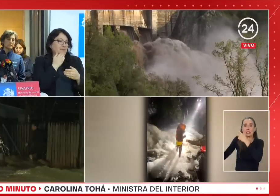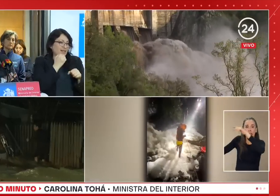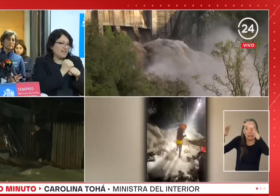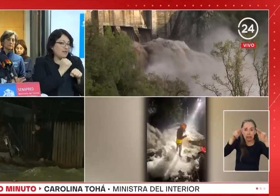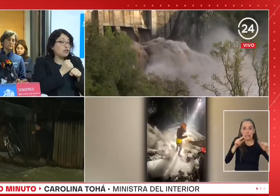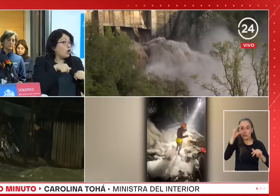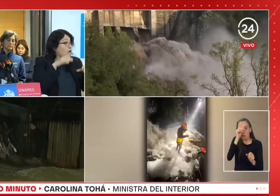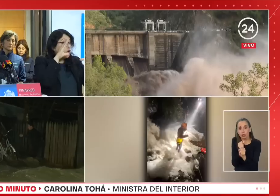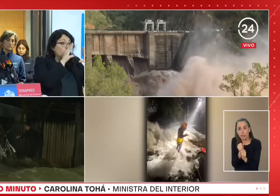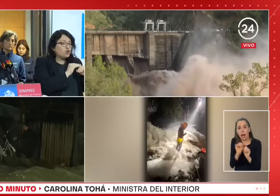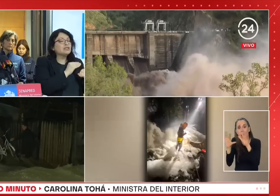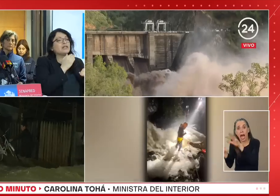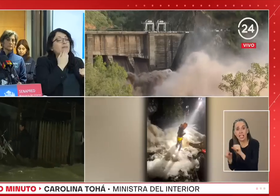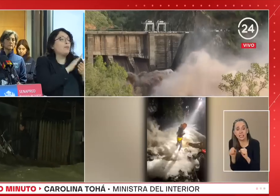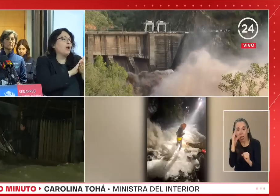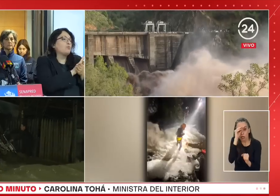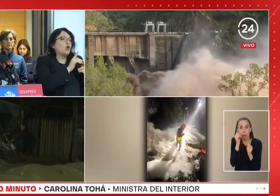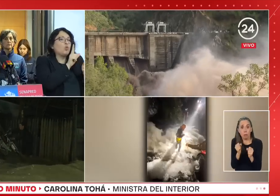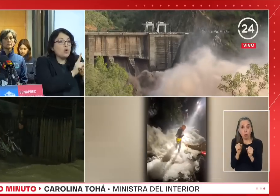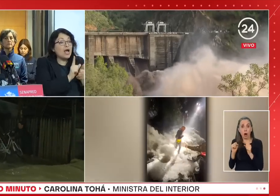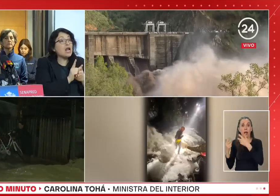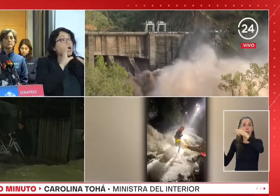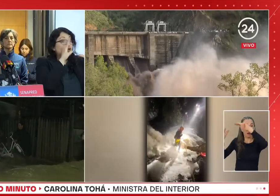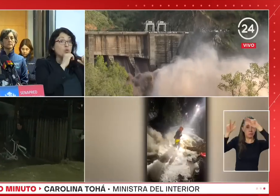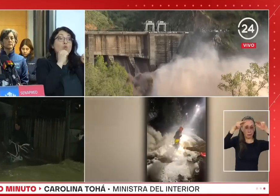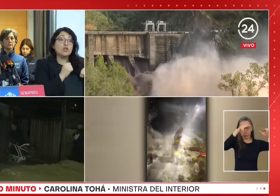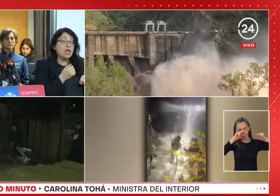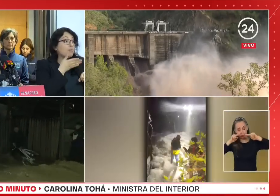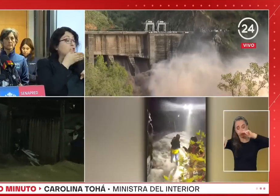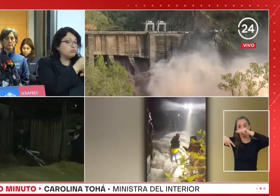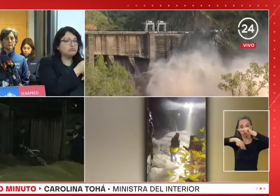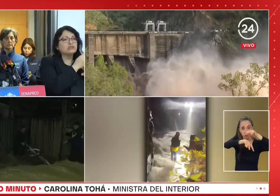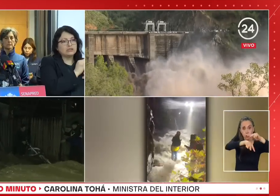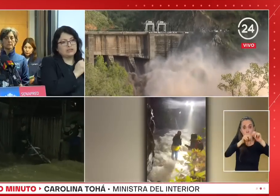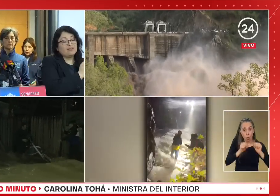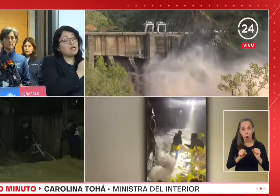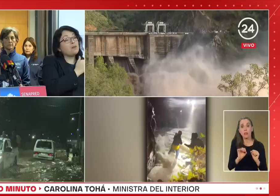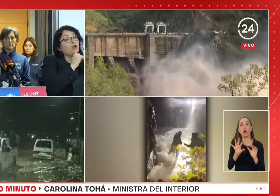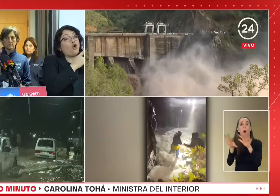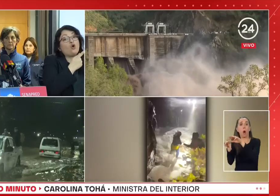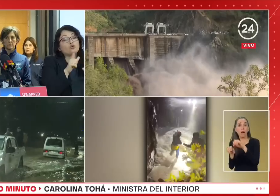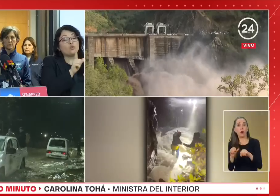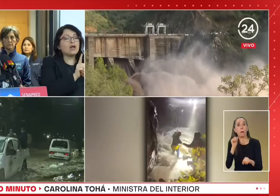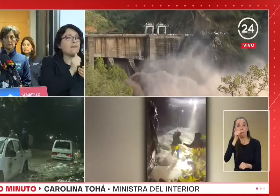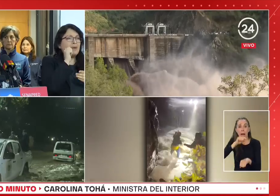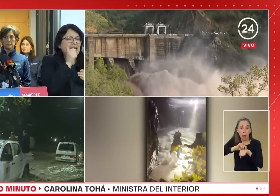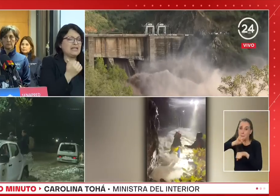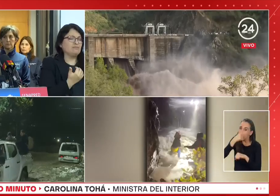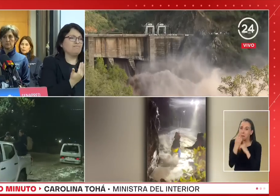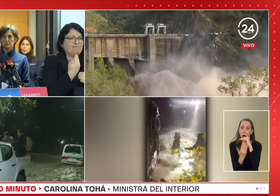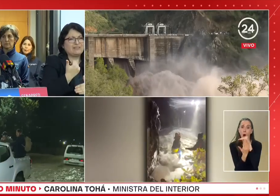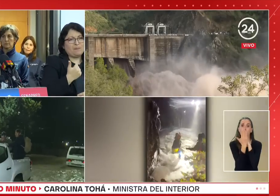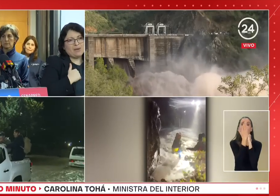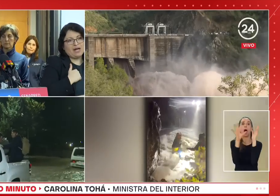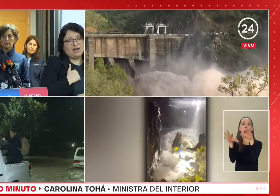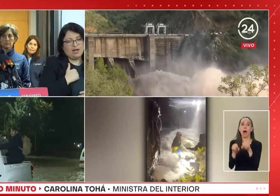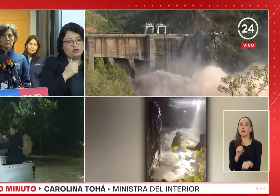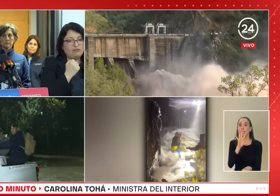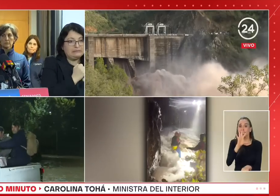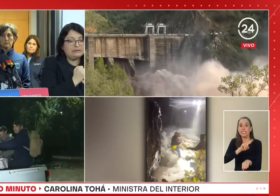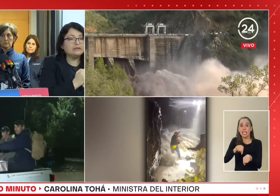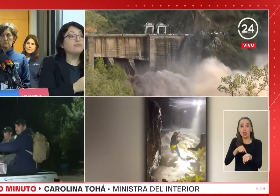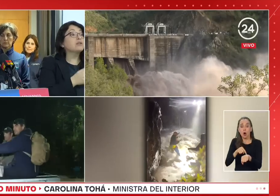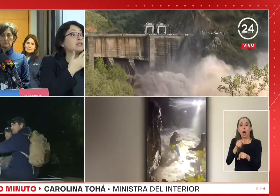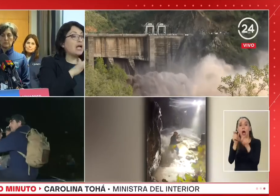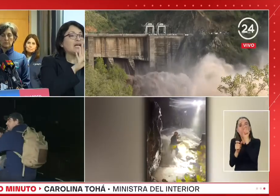durante la noche En aquellos donde se puede maniobrar el horario nocturno y en el resto mañana desde la primera hora eh llevamos ya cinco